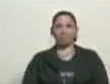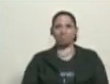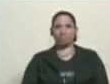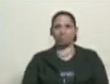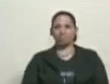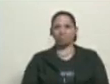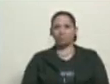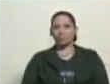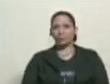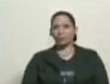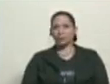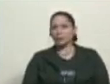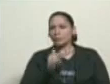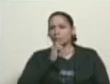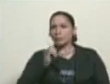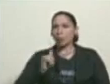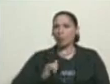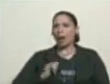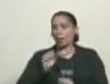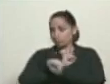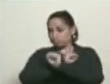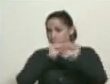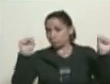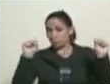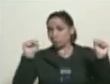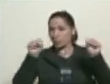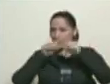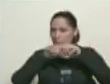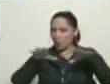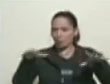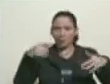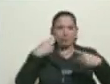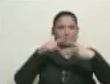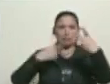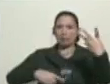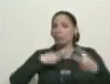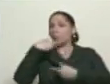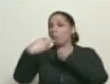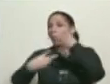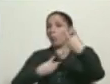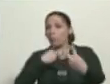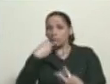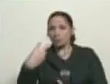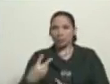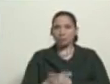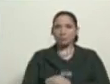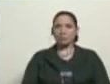siendo informado durante la mañana a través de distintos voceros,